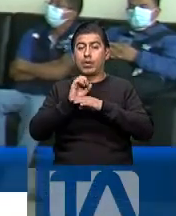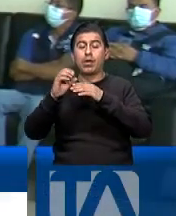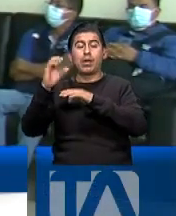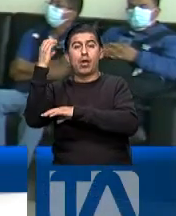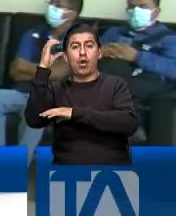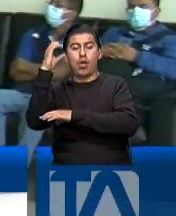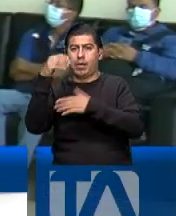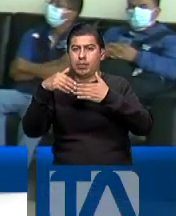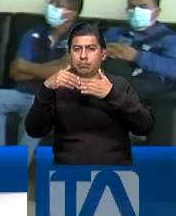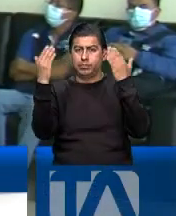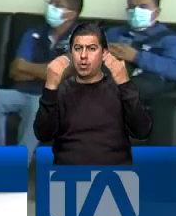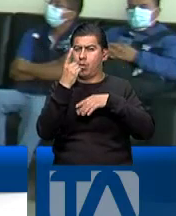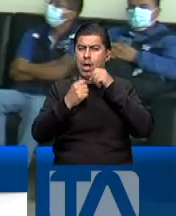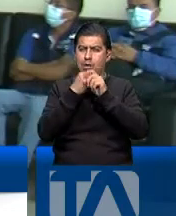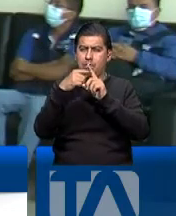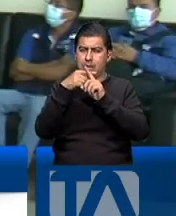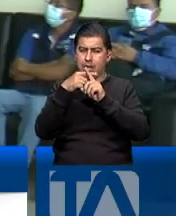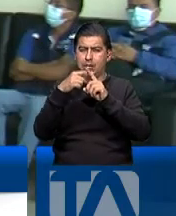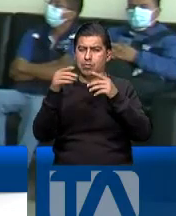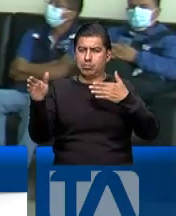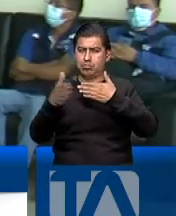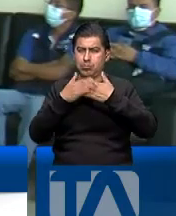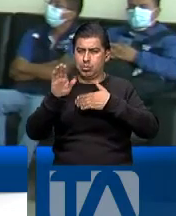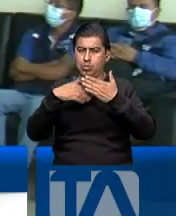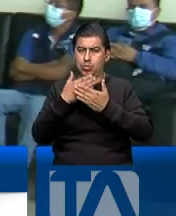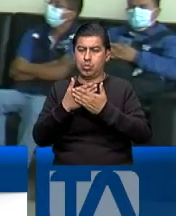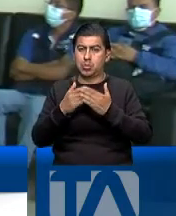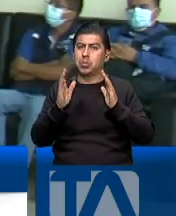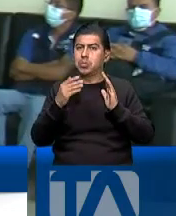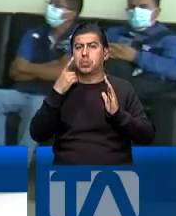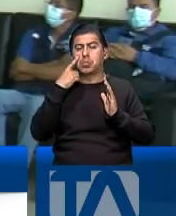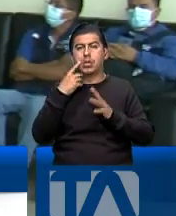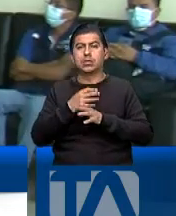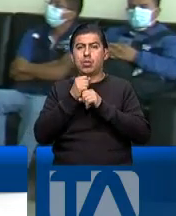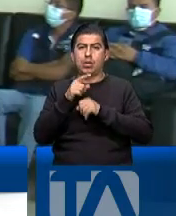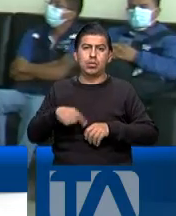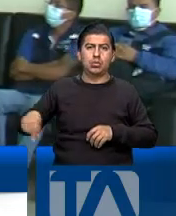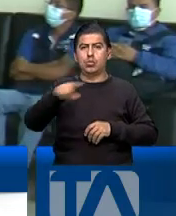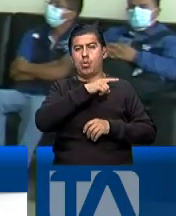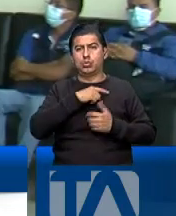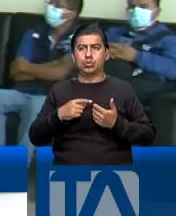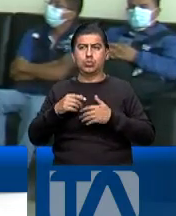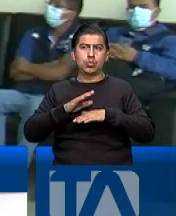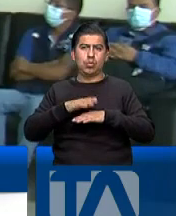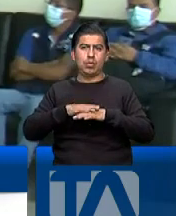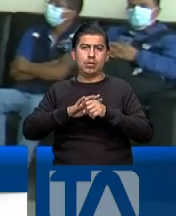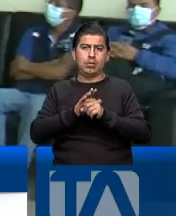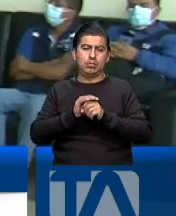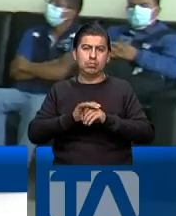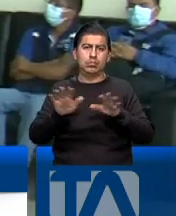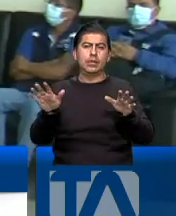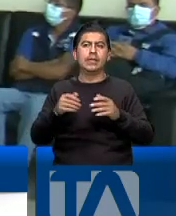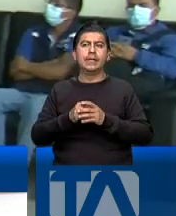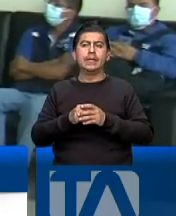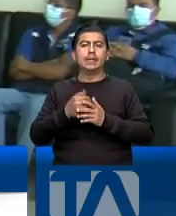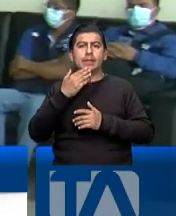Ecuador. Esto luego de un año y medio en el que la frontera norte permaneció cerrada para precautelar la seguridad de la ciudadanía por la pandemia. Esta apertura